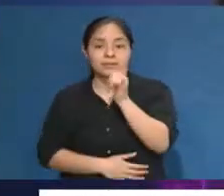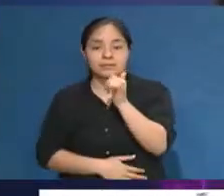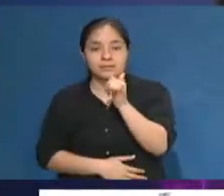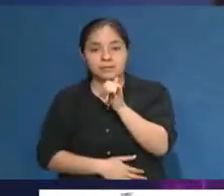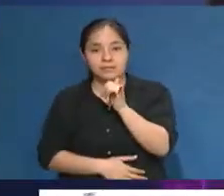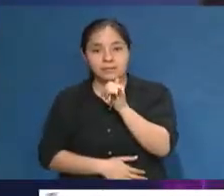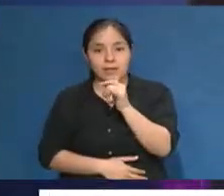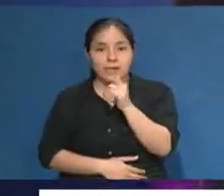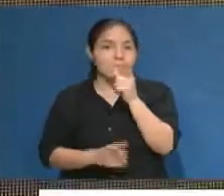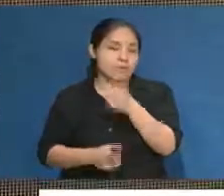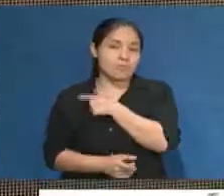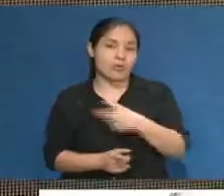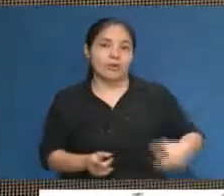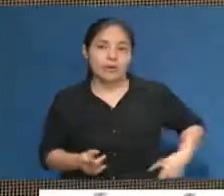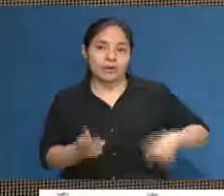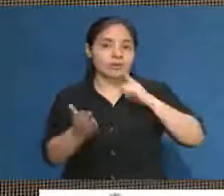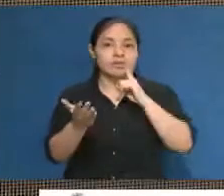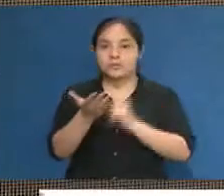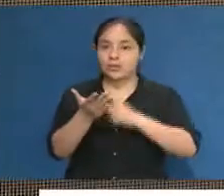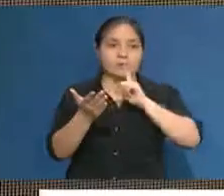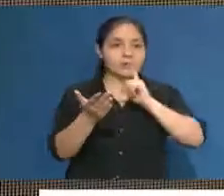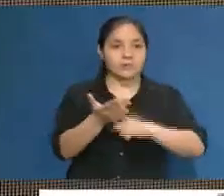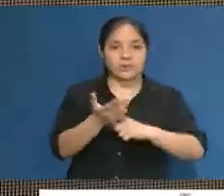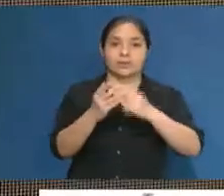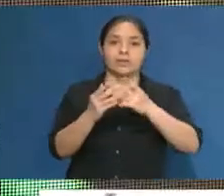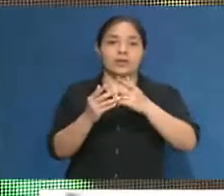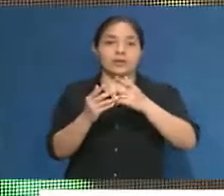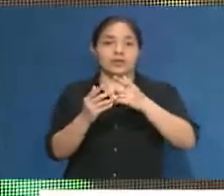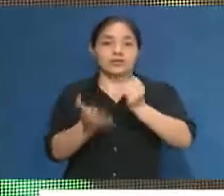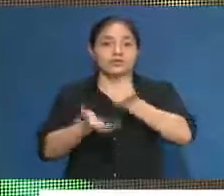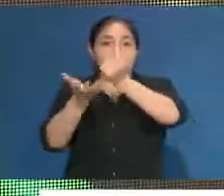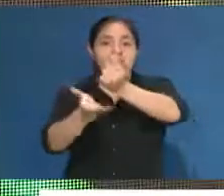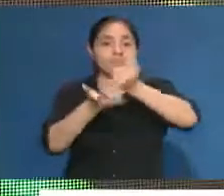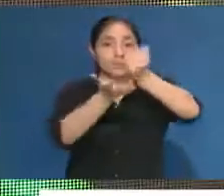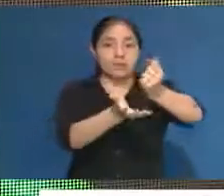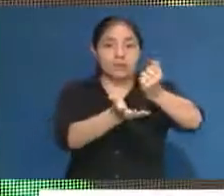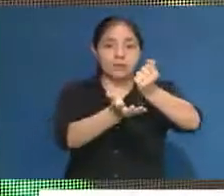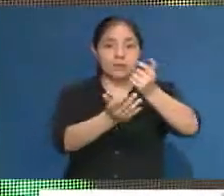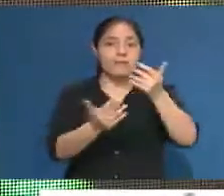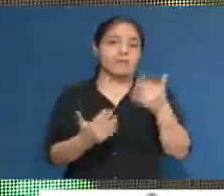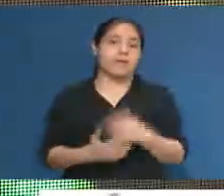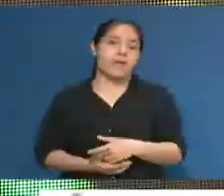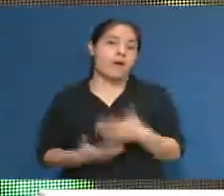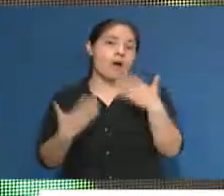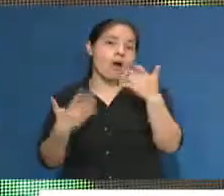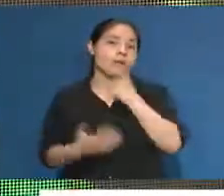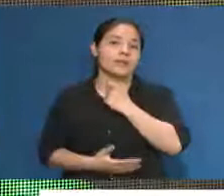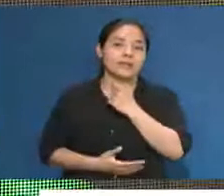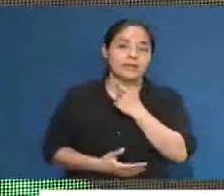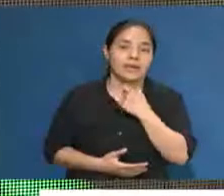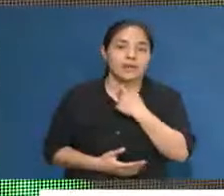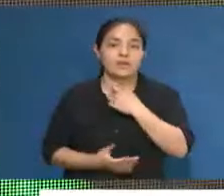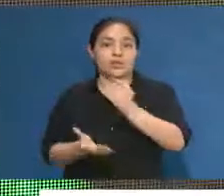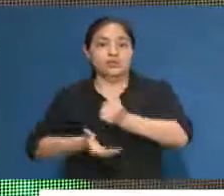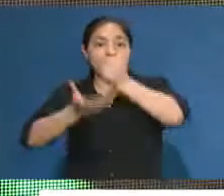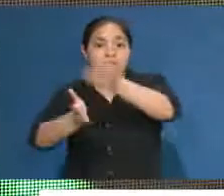todas las medidas que ha adoptado el gobierno con todo este tema de subsidios que... obviamente lo que quieren hacer es erradicarlos totalmente a los subsidios.